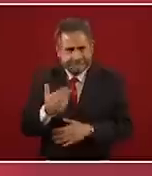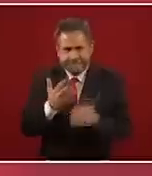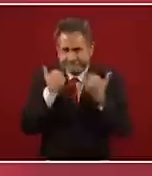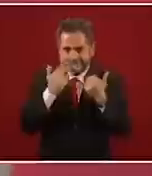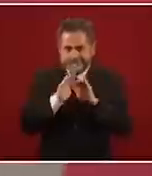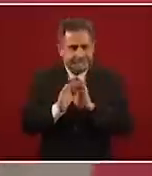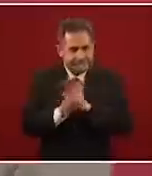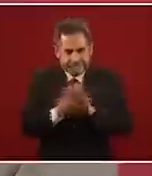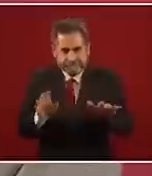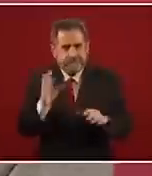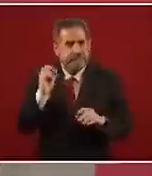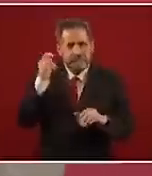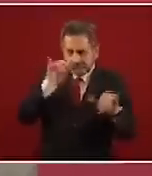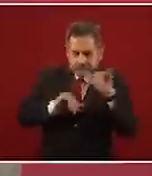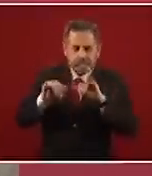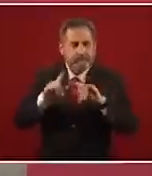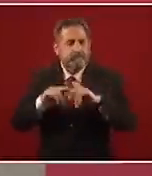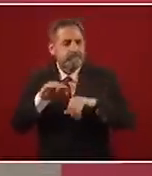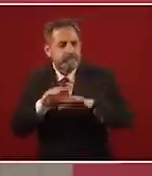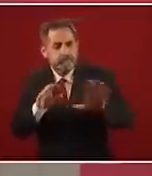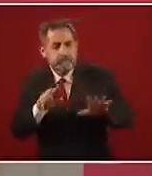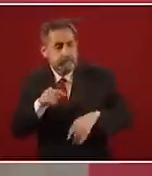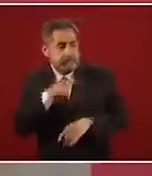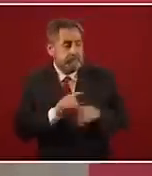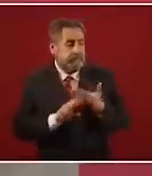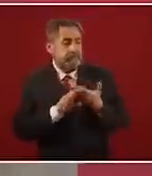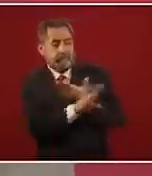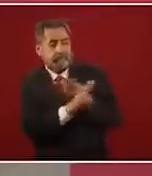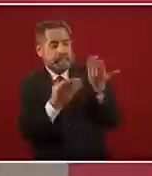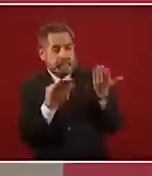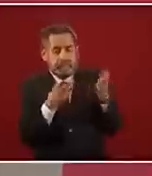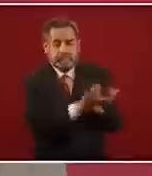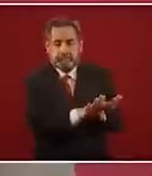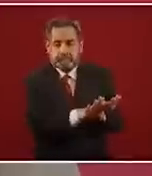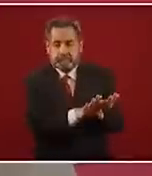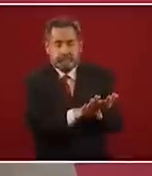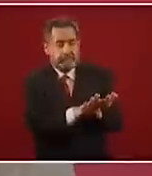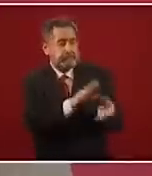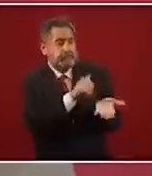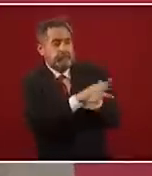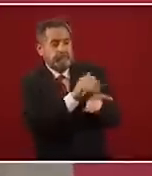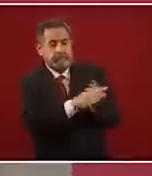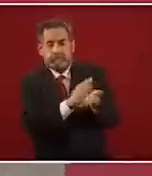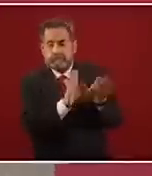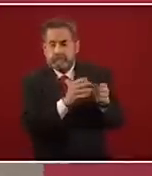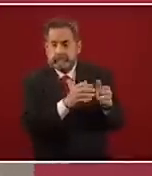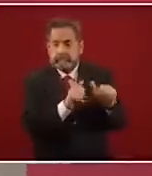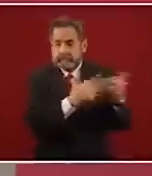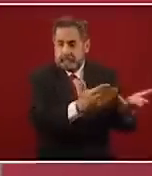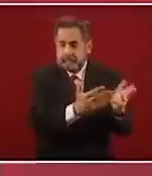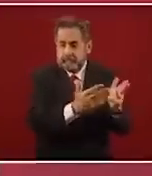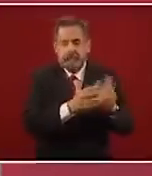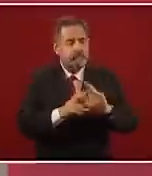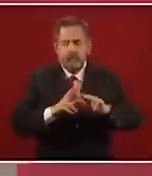salud pública, científica o médica para restringir o preferir dejar afuera a poblaciones